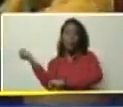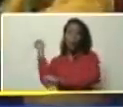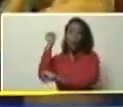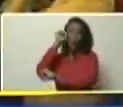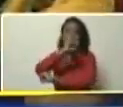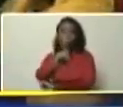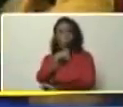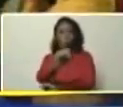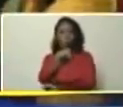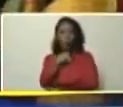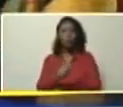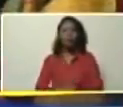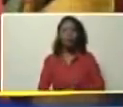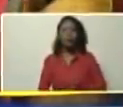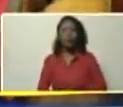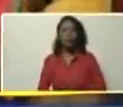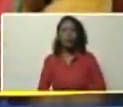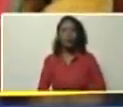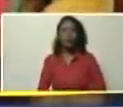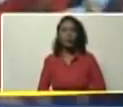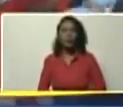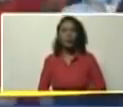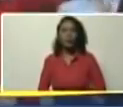será vencido.